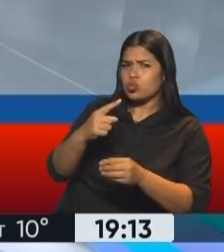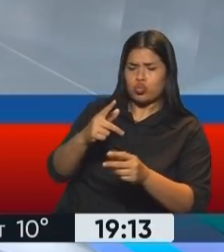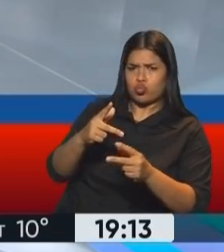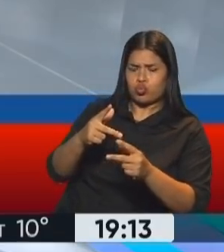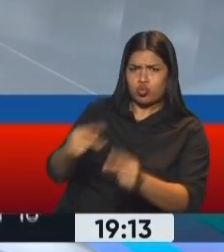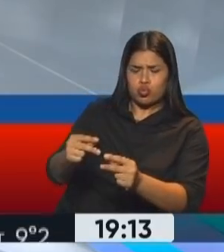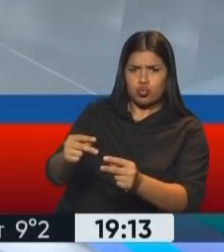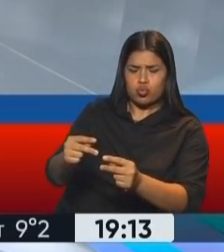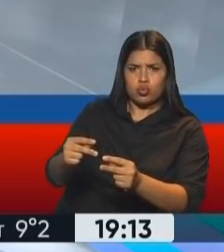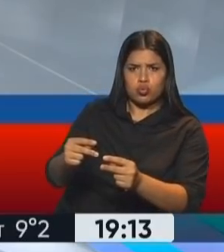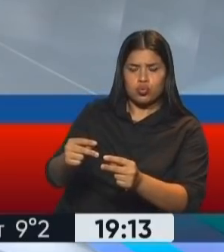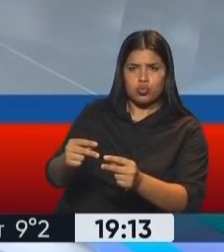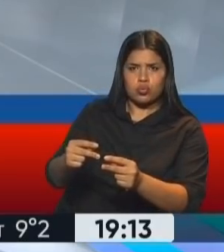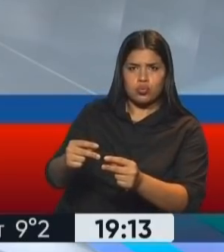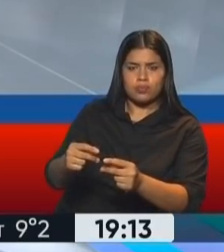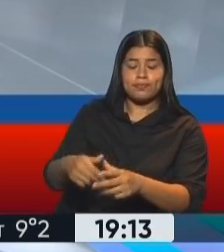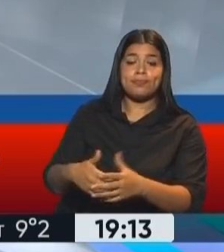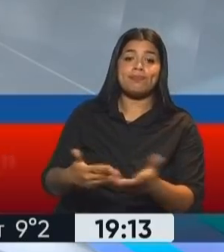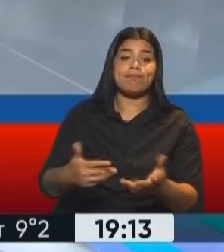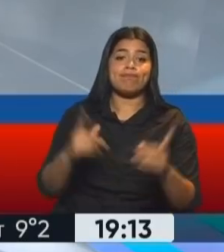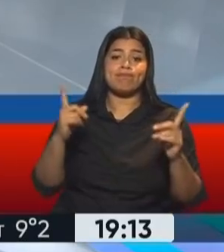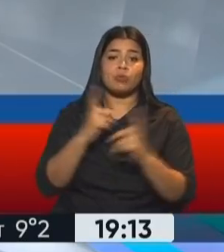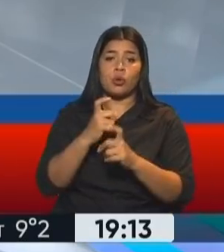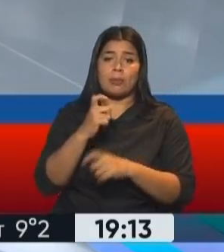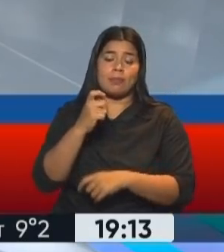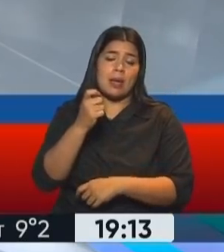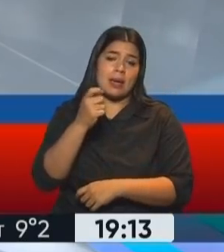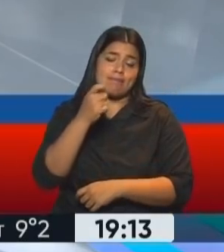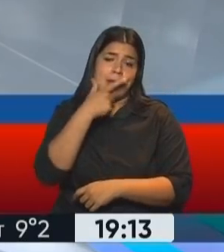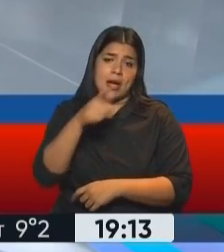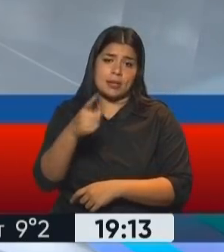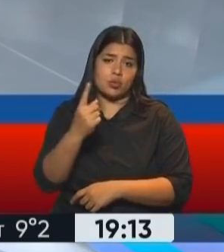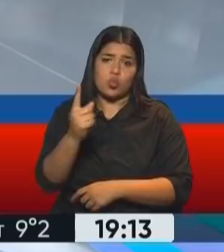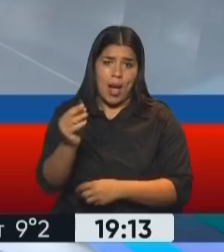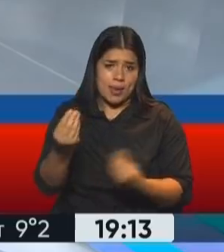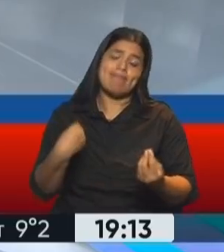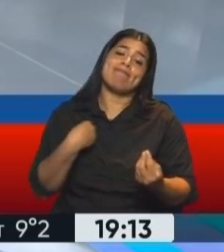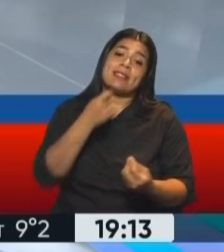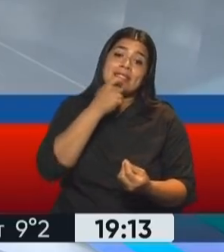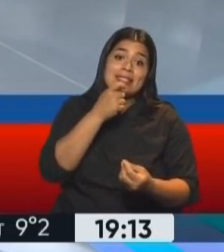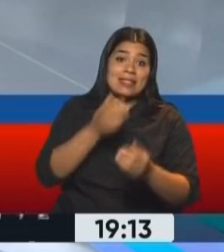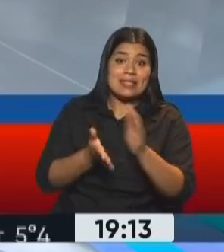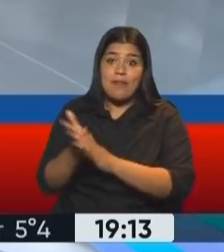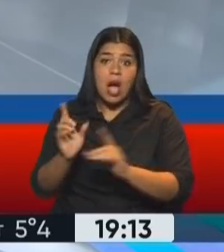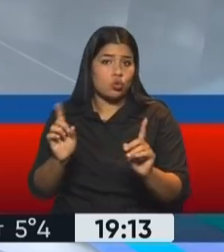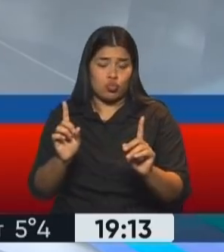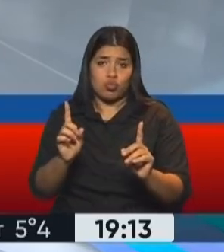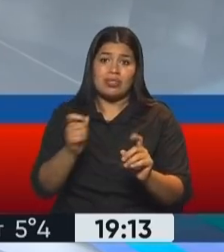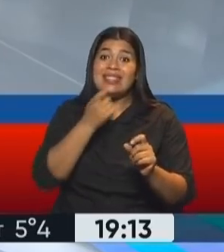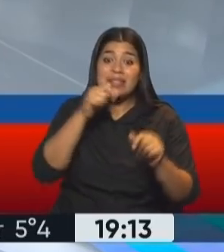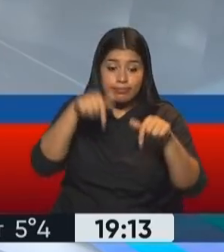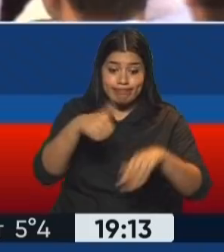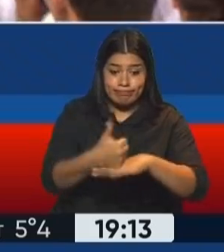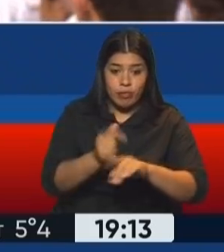país. En rigor, el problema de Macri no está si se va. El problema de Macri está si se queda. porque aquí es donde va a aparecer